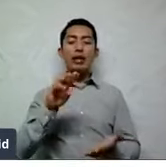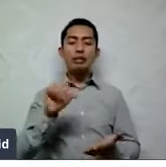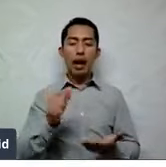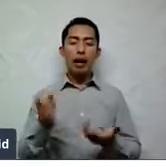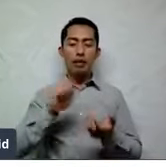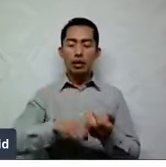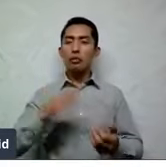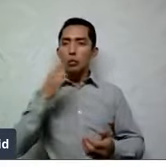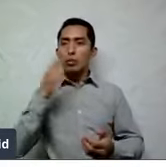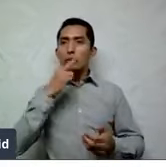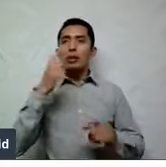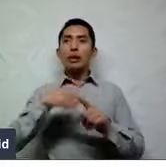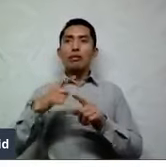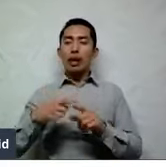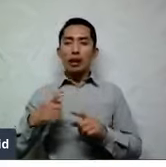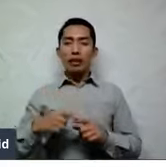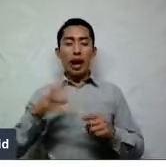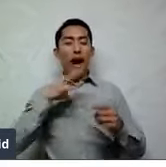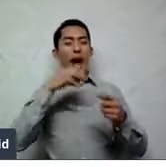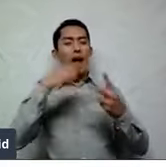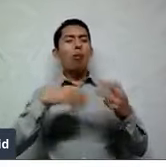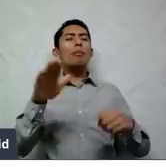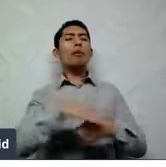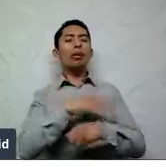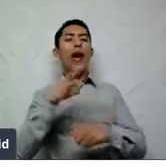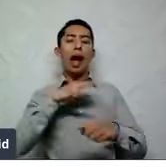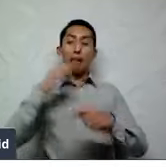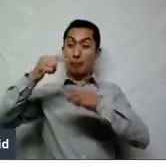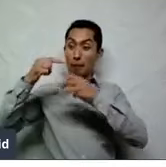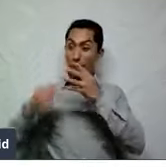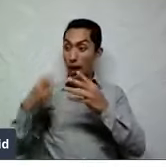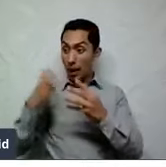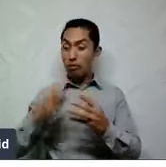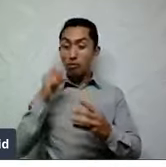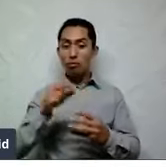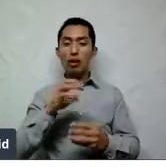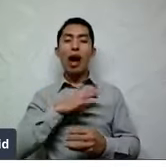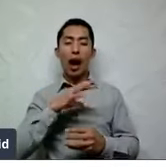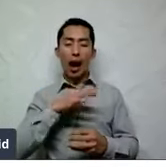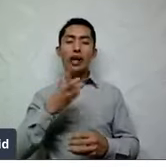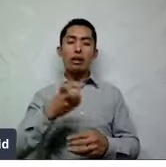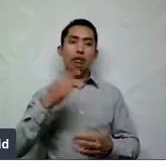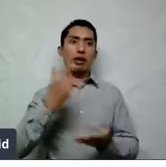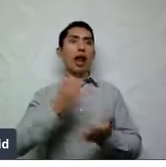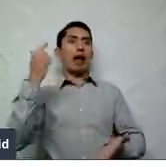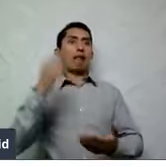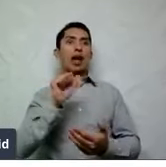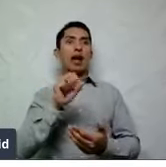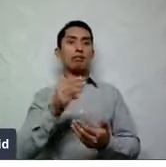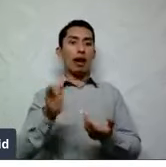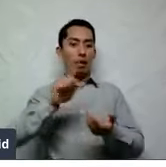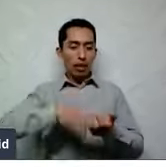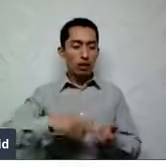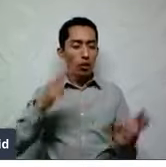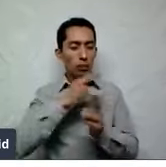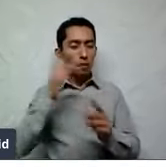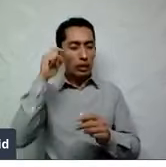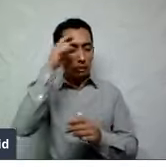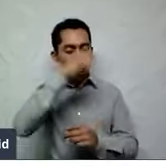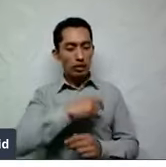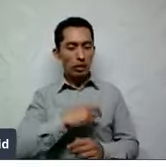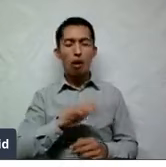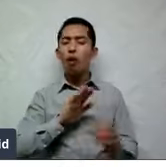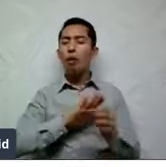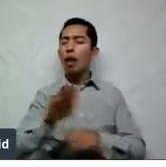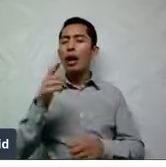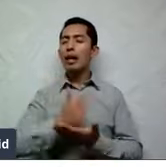las que acabo de mencionar. Todo eso que mencioné hace que se presenten las crisis asmáticas. Uno de los factores más graves,